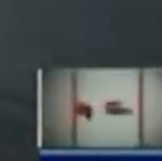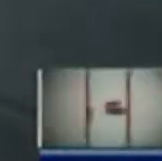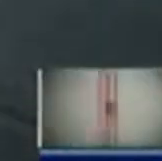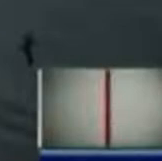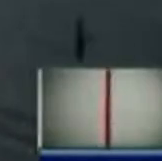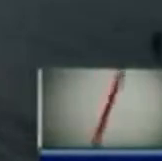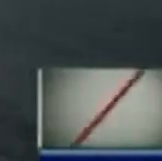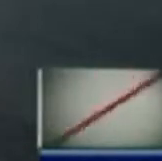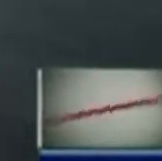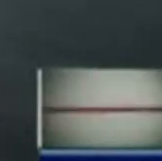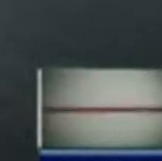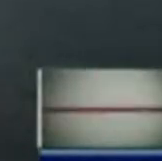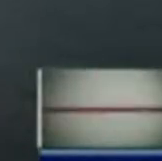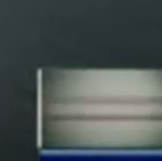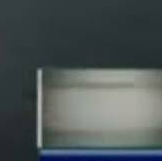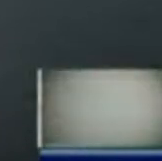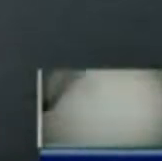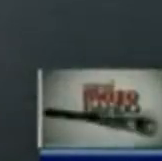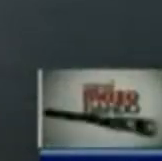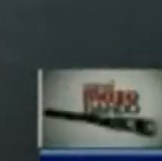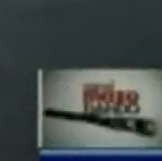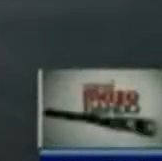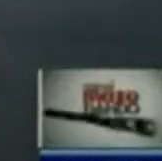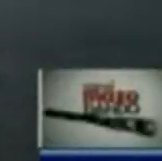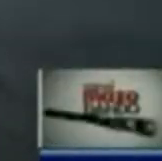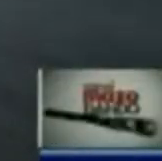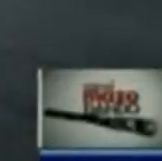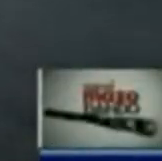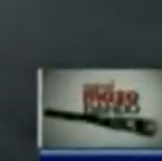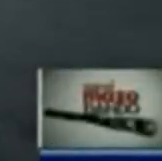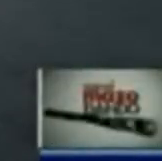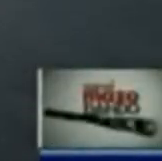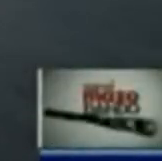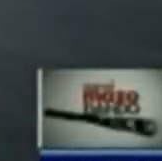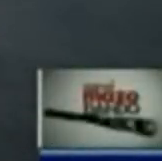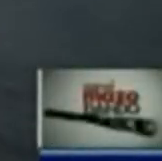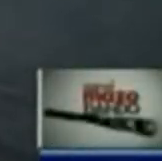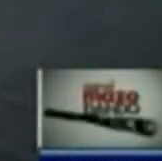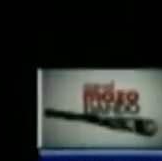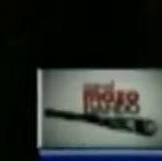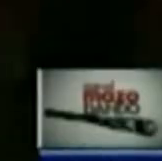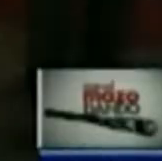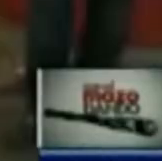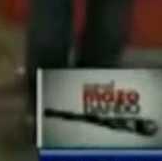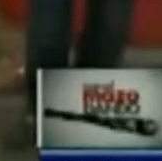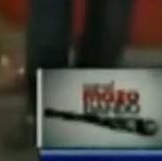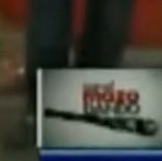abuelo Tú también eres Chávez niña venezolana niño venezolano